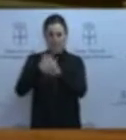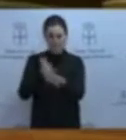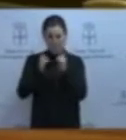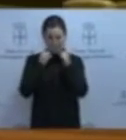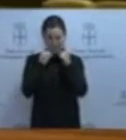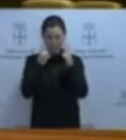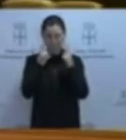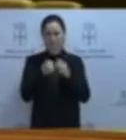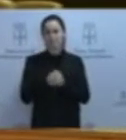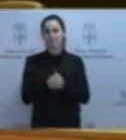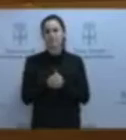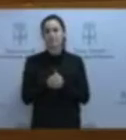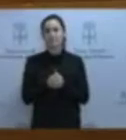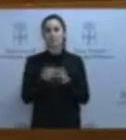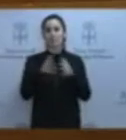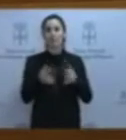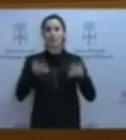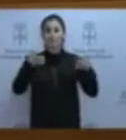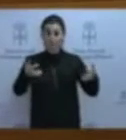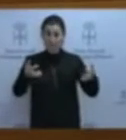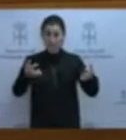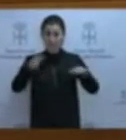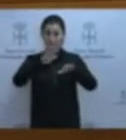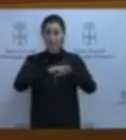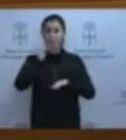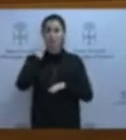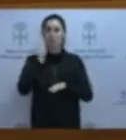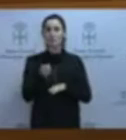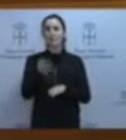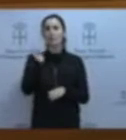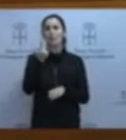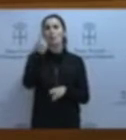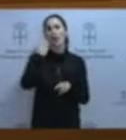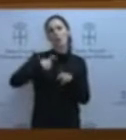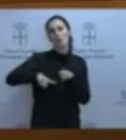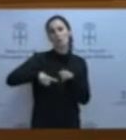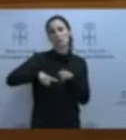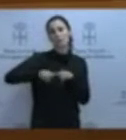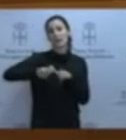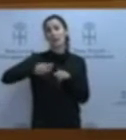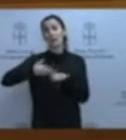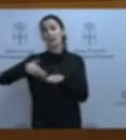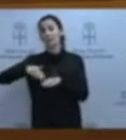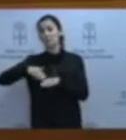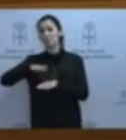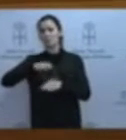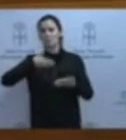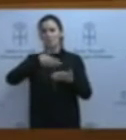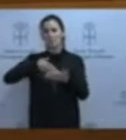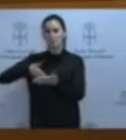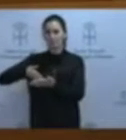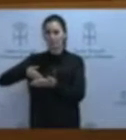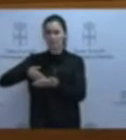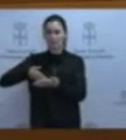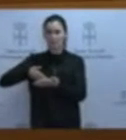esa famosa frase de que para el que solo tiene un martillo todo le parece un clavo? Pues